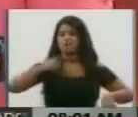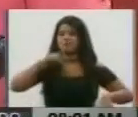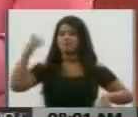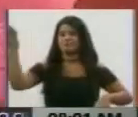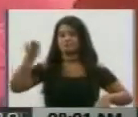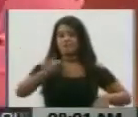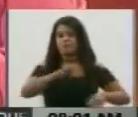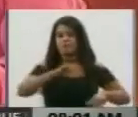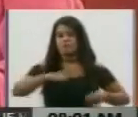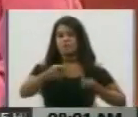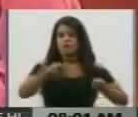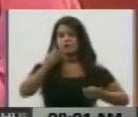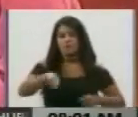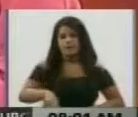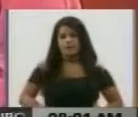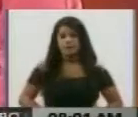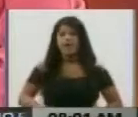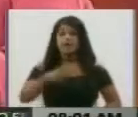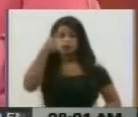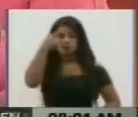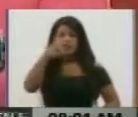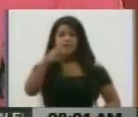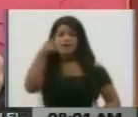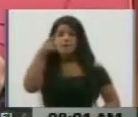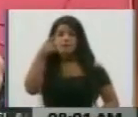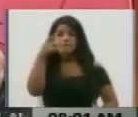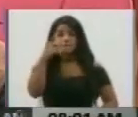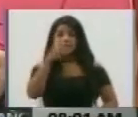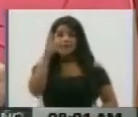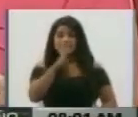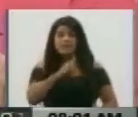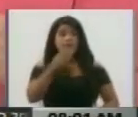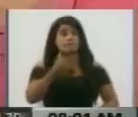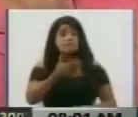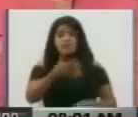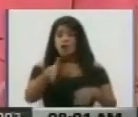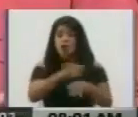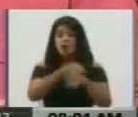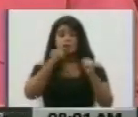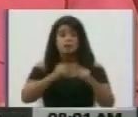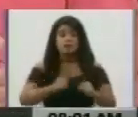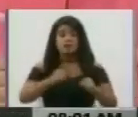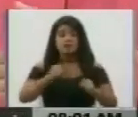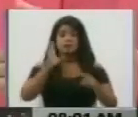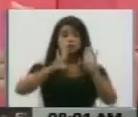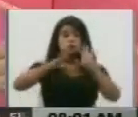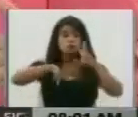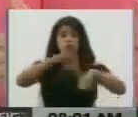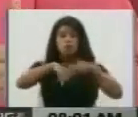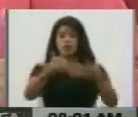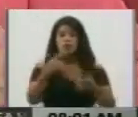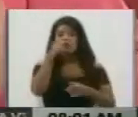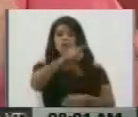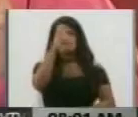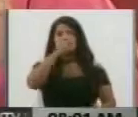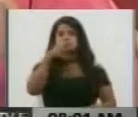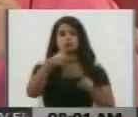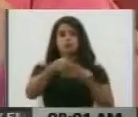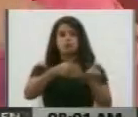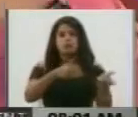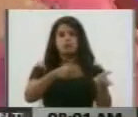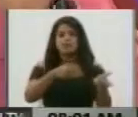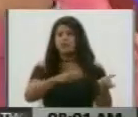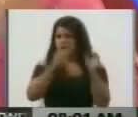Brasil gira alrededor de Petrobras. Uh-huh. Y fíjate que aquí en Venezuela también se utiliza el tema de PDVSA. Hay un interés en mostrar